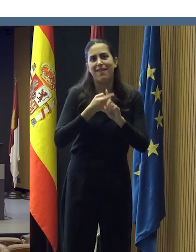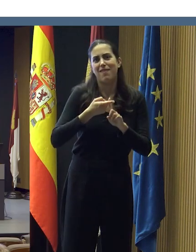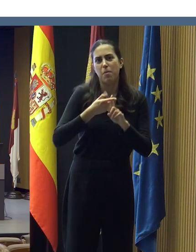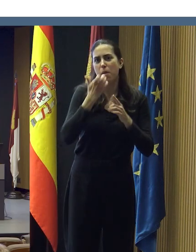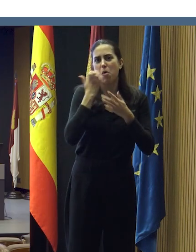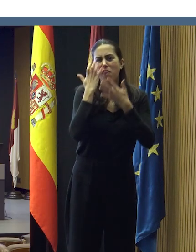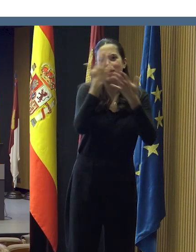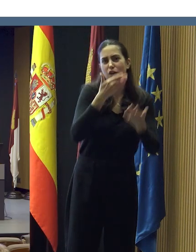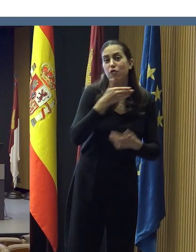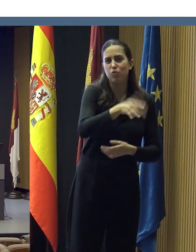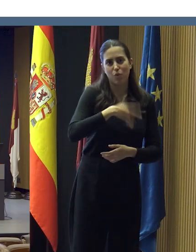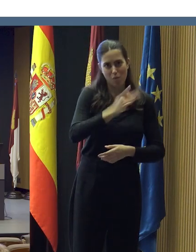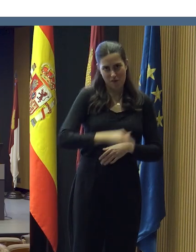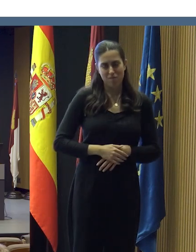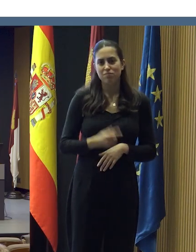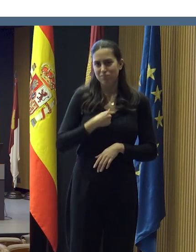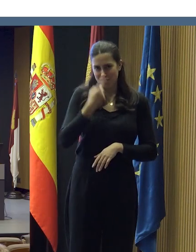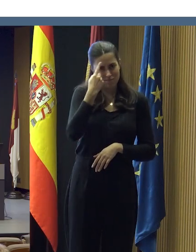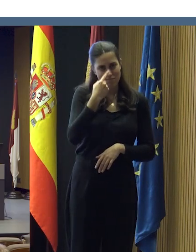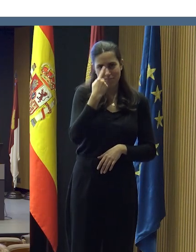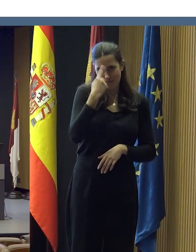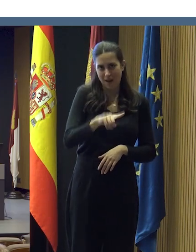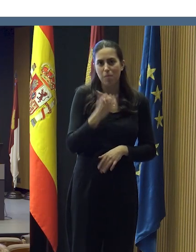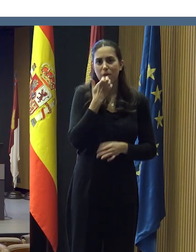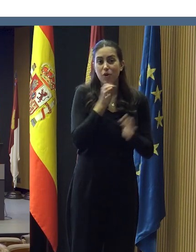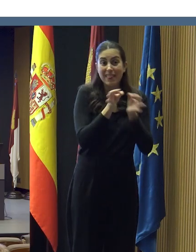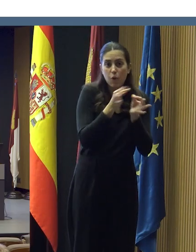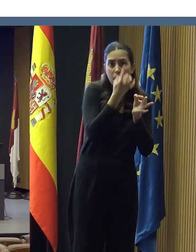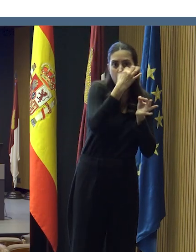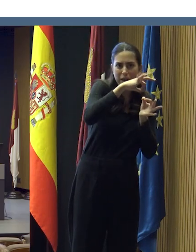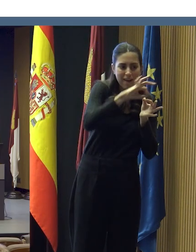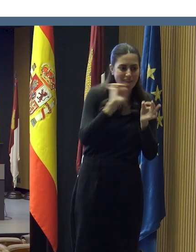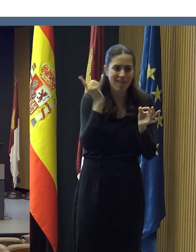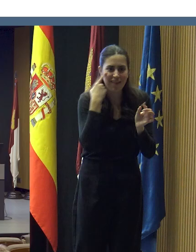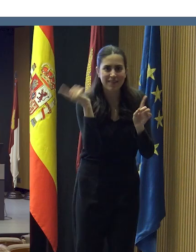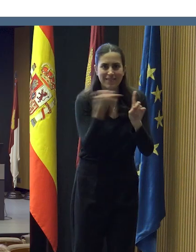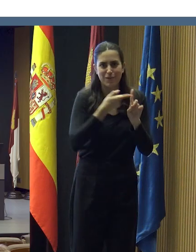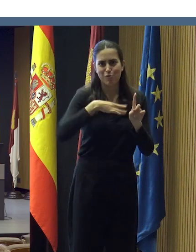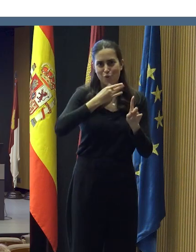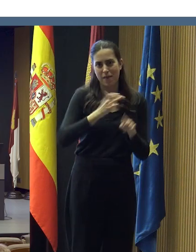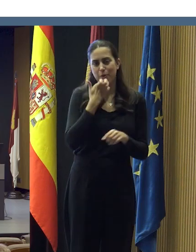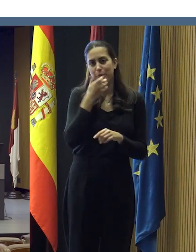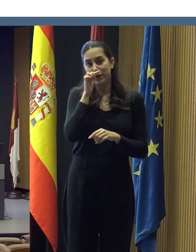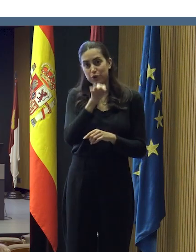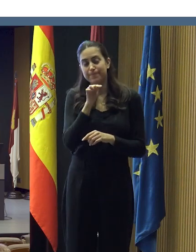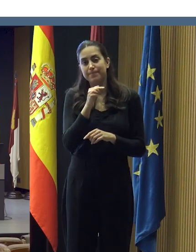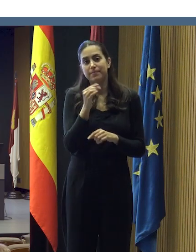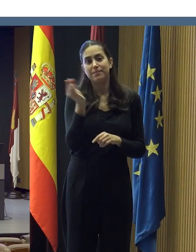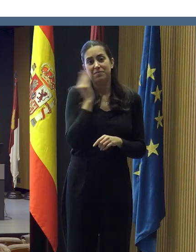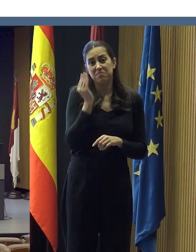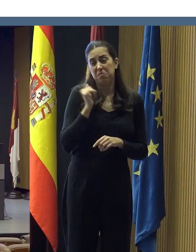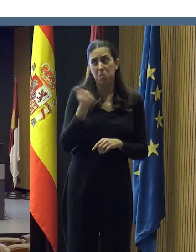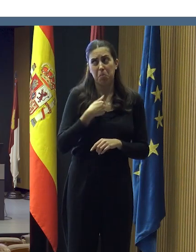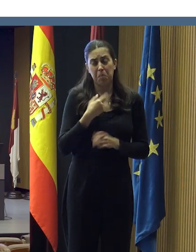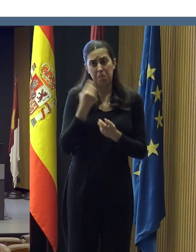años. Y lo digo de verdad porque es que se ha visto que a partir de una célula única se puede ver. Entonces yo creo que cuando eso se desarrolle, que yo no creo que falte tanto tiempo,